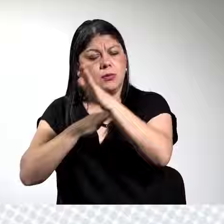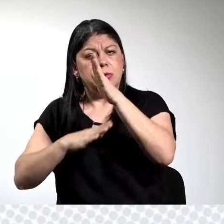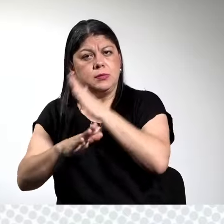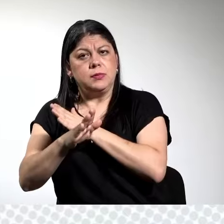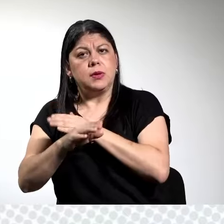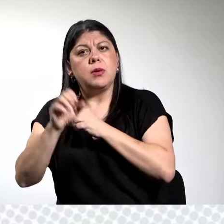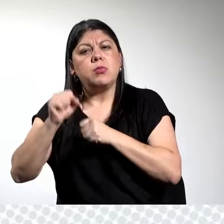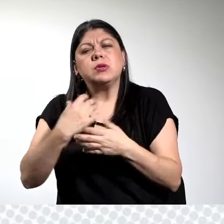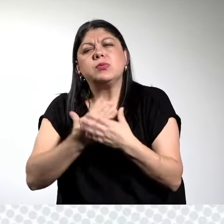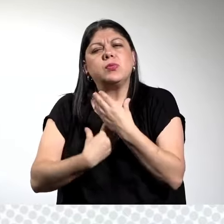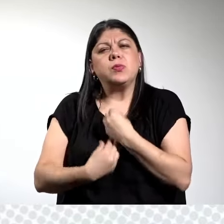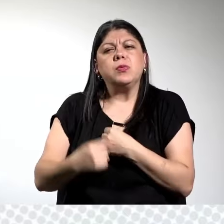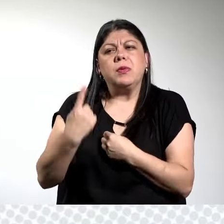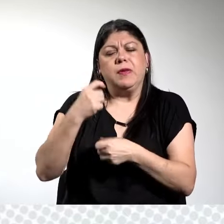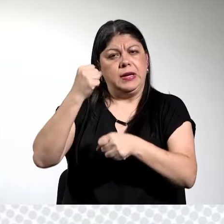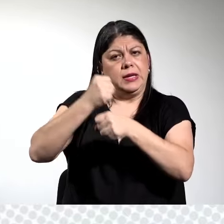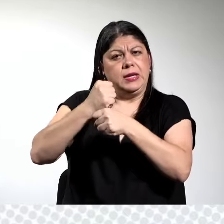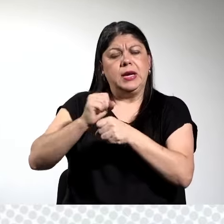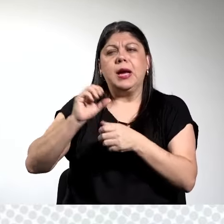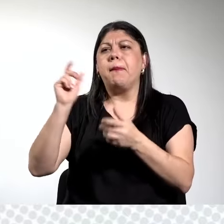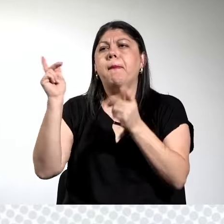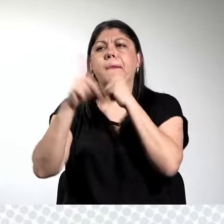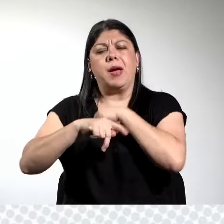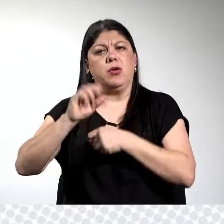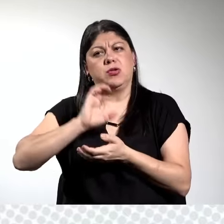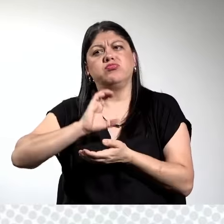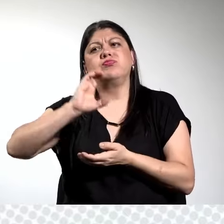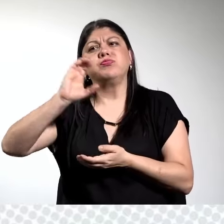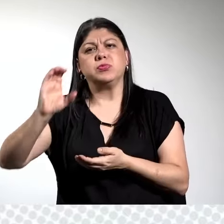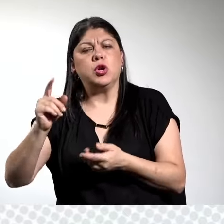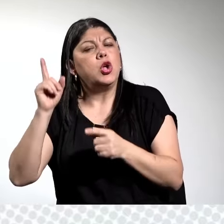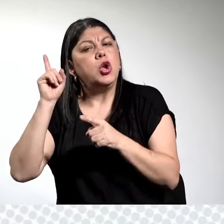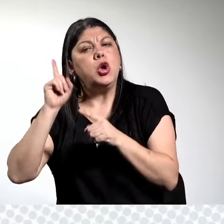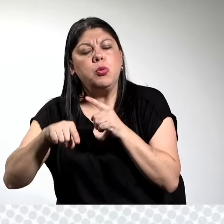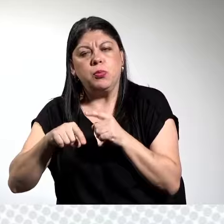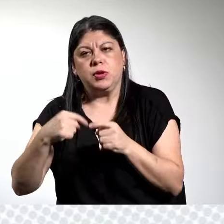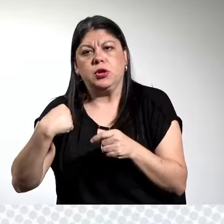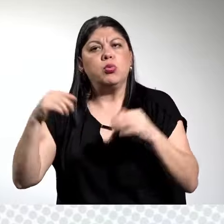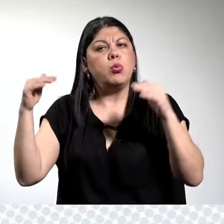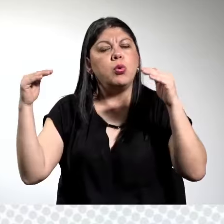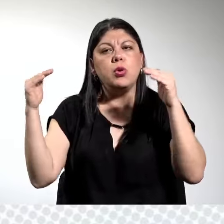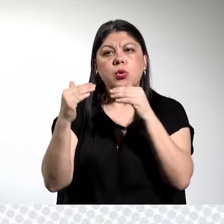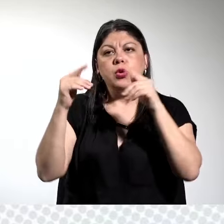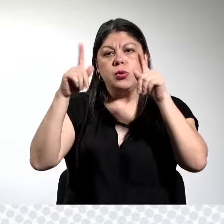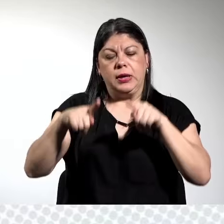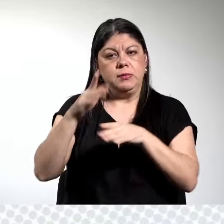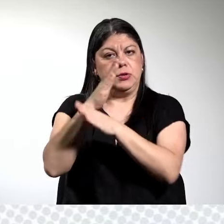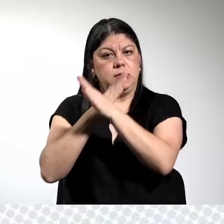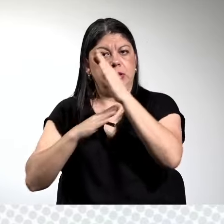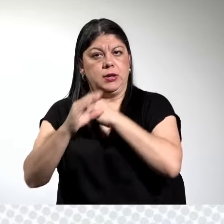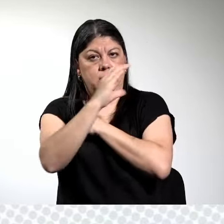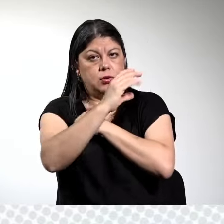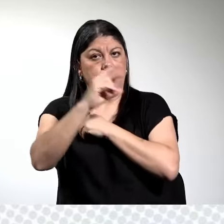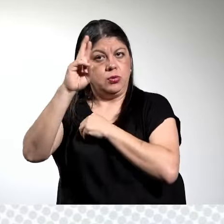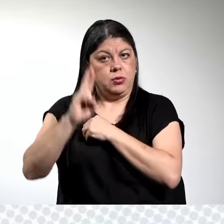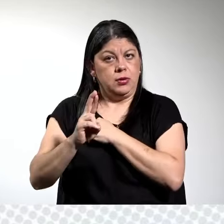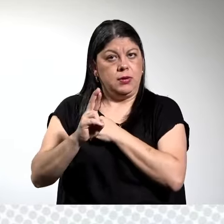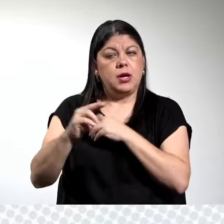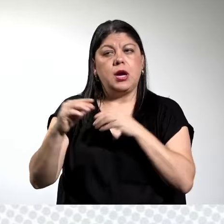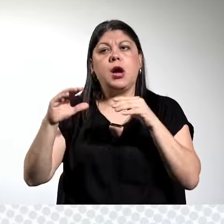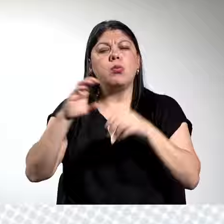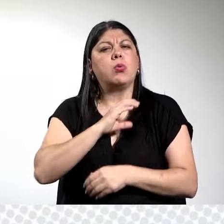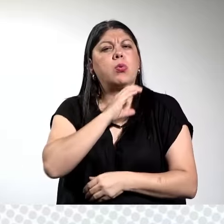discapacidad suelen sufrir más desempleo y peores salarios y eso nos parece que tiene que ser atacado. No es justo que las personas personas que viven en este país con una condición con la que